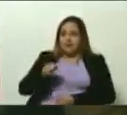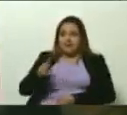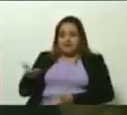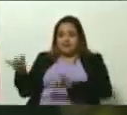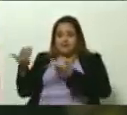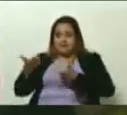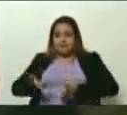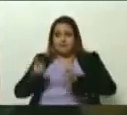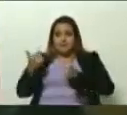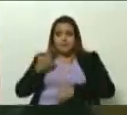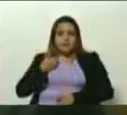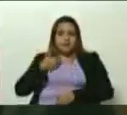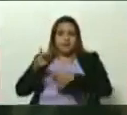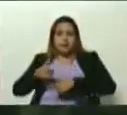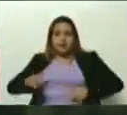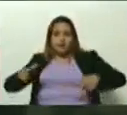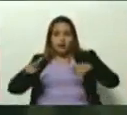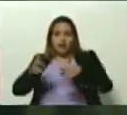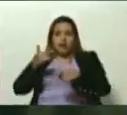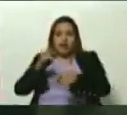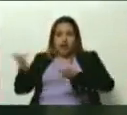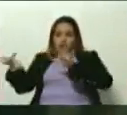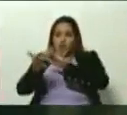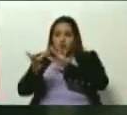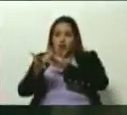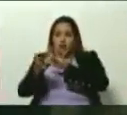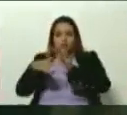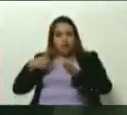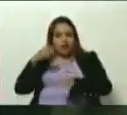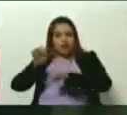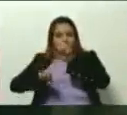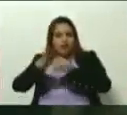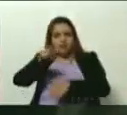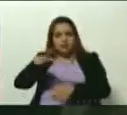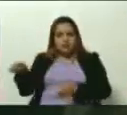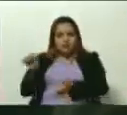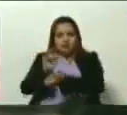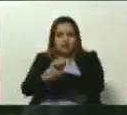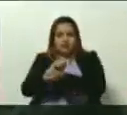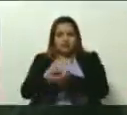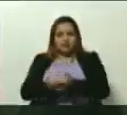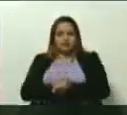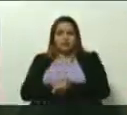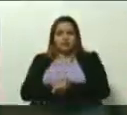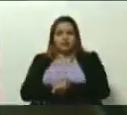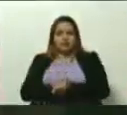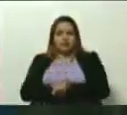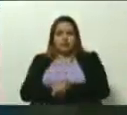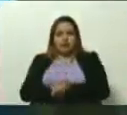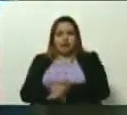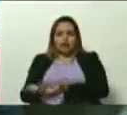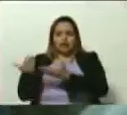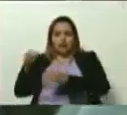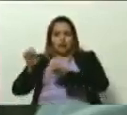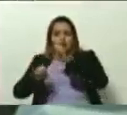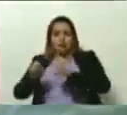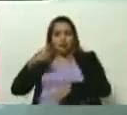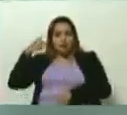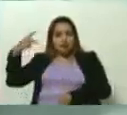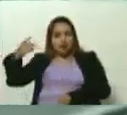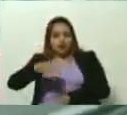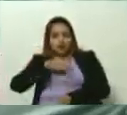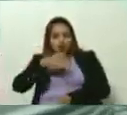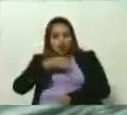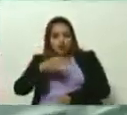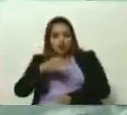en cualquier establecimiento que tenemos nuestra conexión poder evaluar a los privados de libertad este examen psicosocial que forma parte de los requisitos